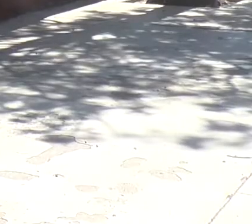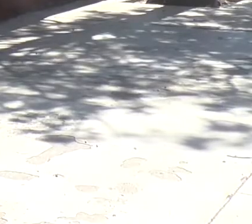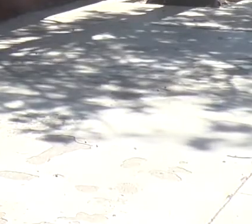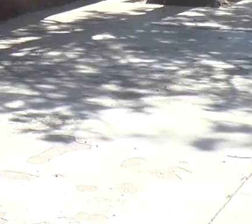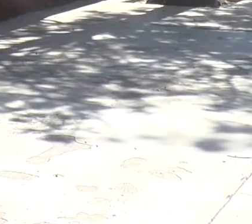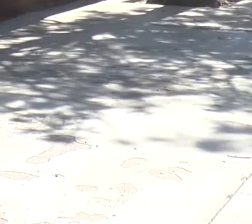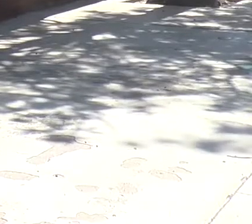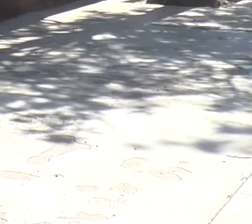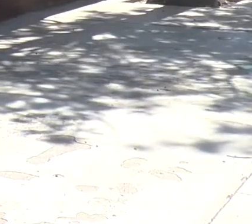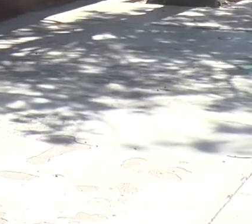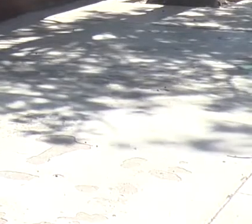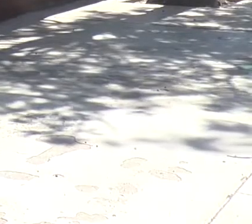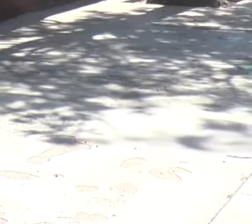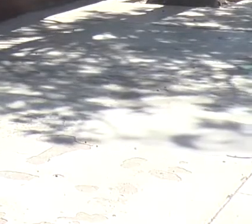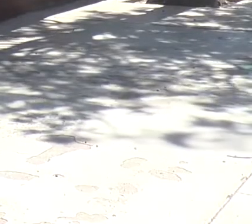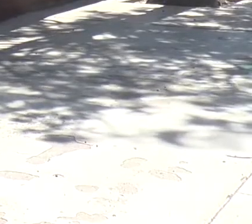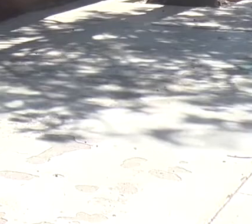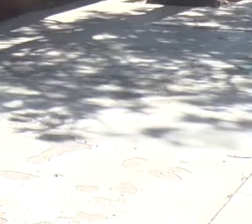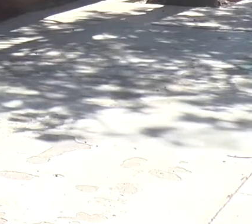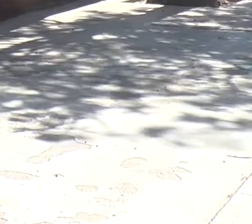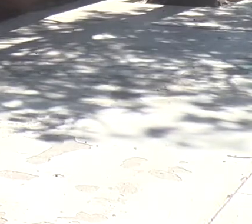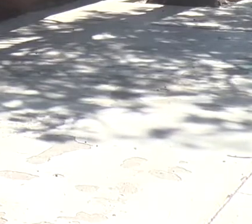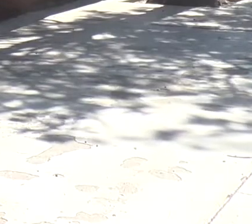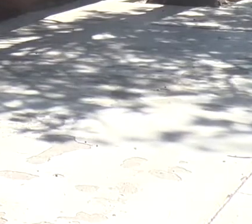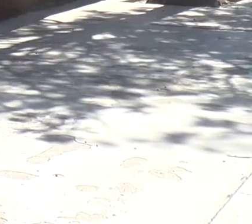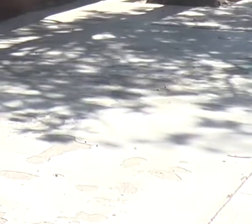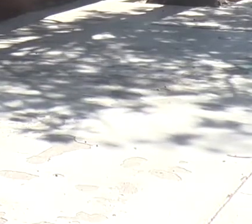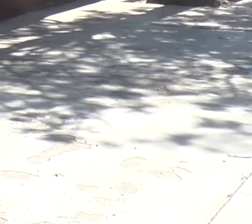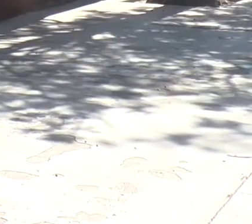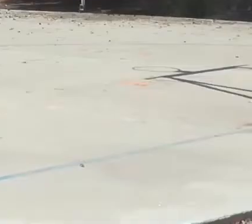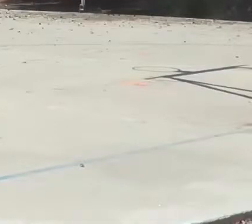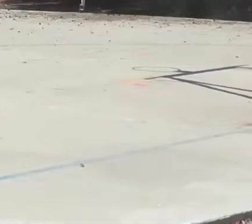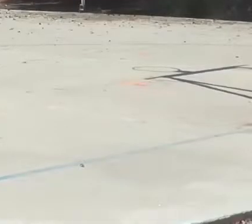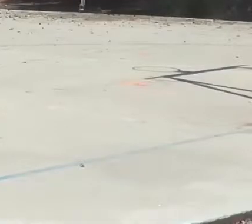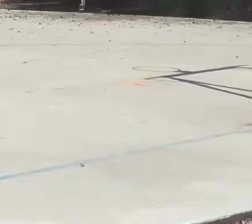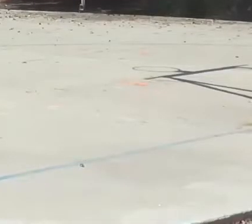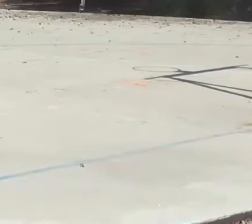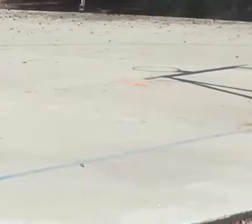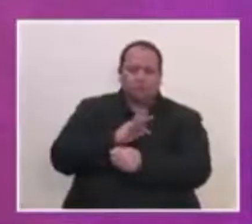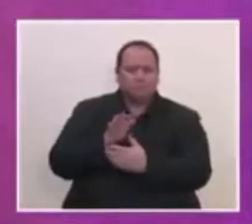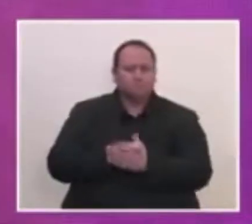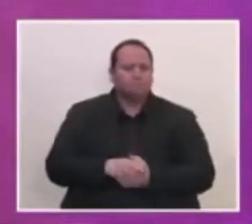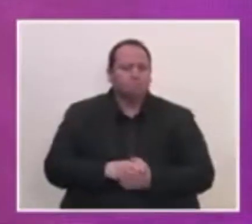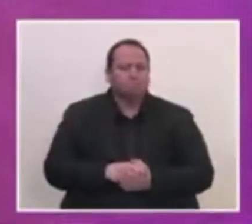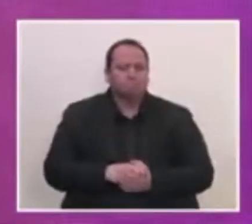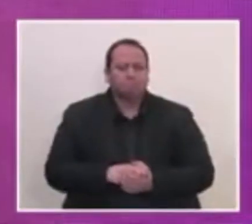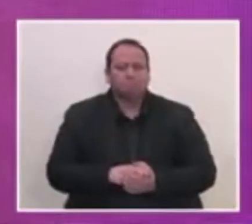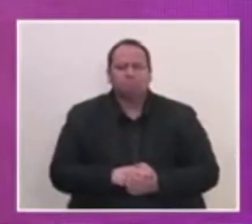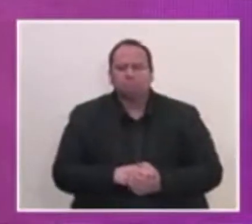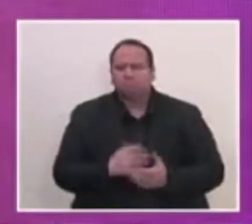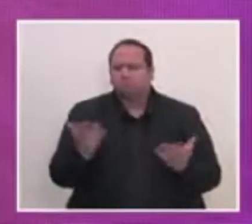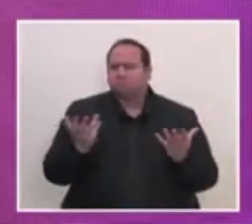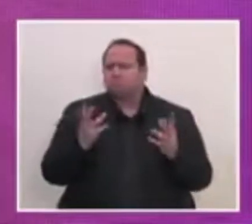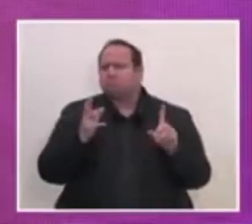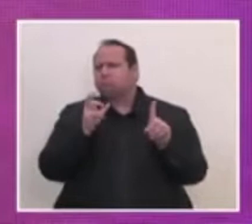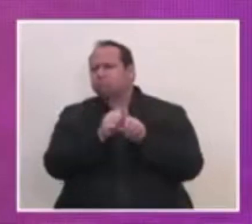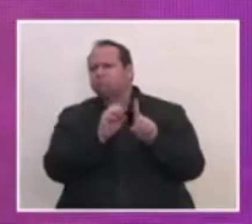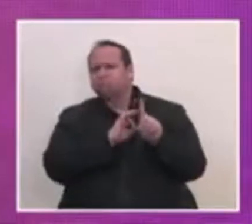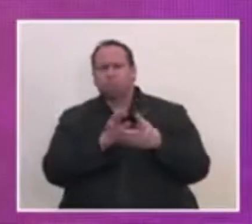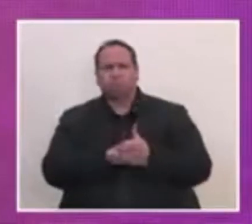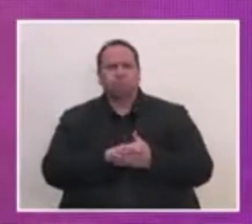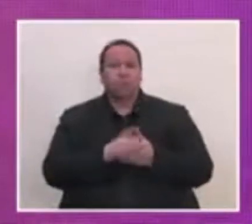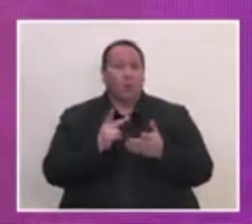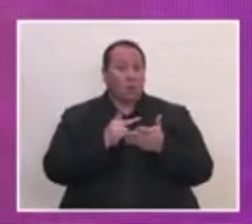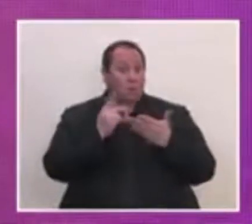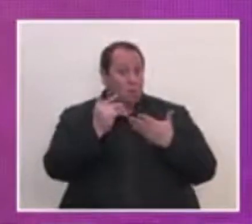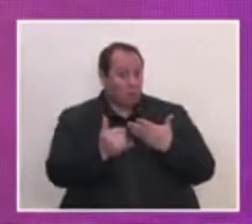activar evidentemente los pagos que tengan que salir para la cobertura es algo que sí se puede lograr y es un proyecto